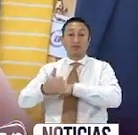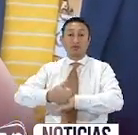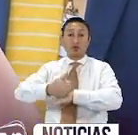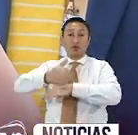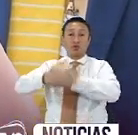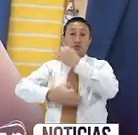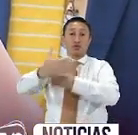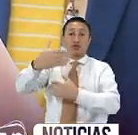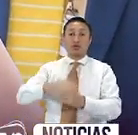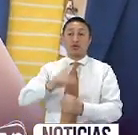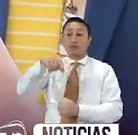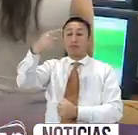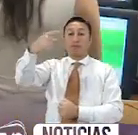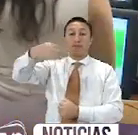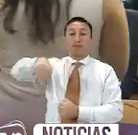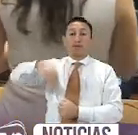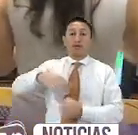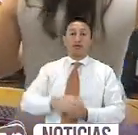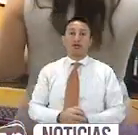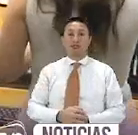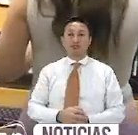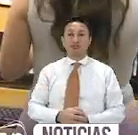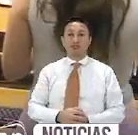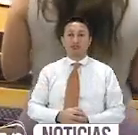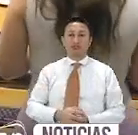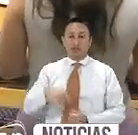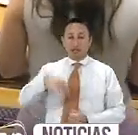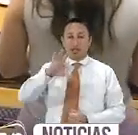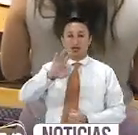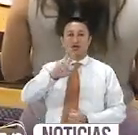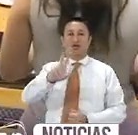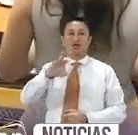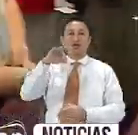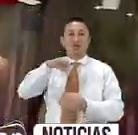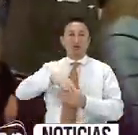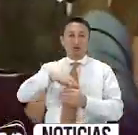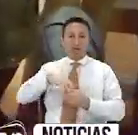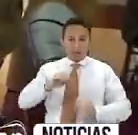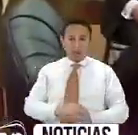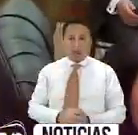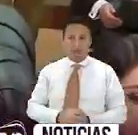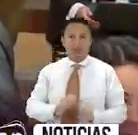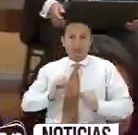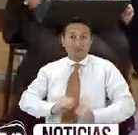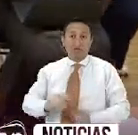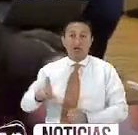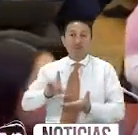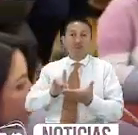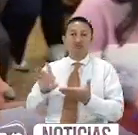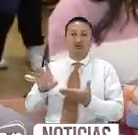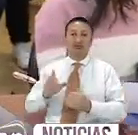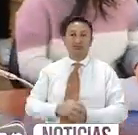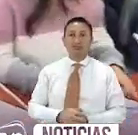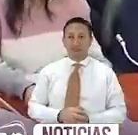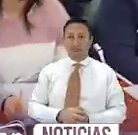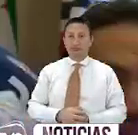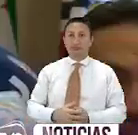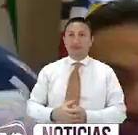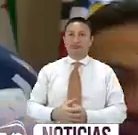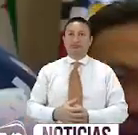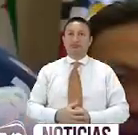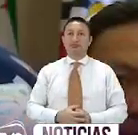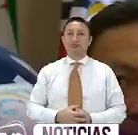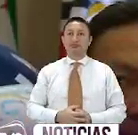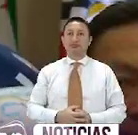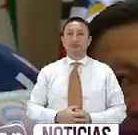para el próximo miércoles, donde se requerirán 92 voluntades para una posible censura y destitución. El